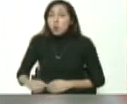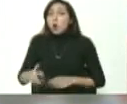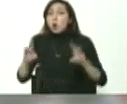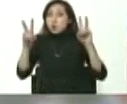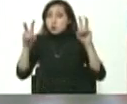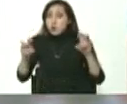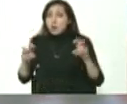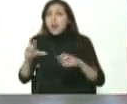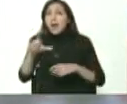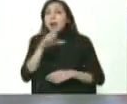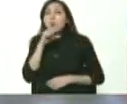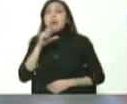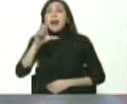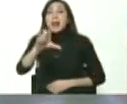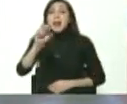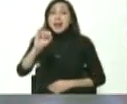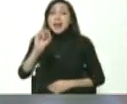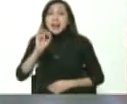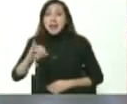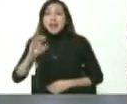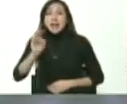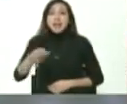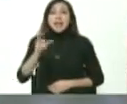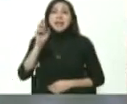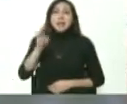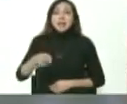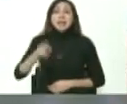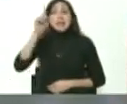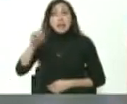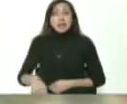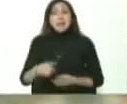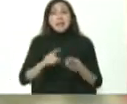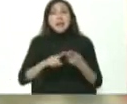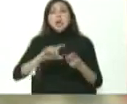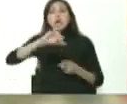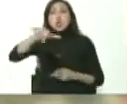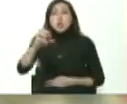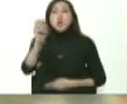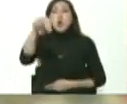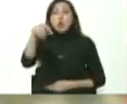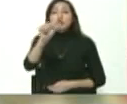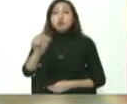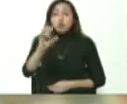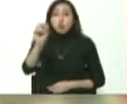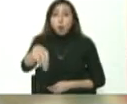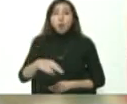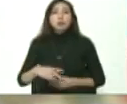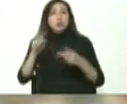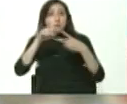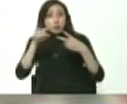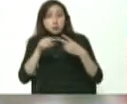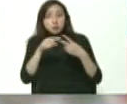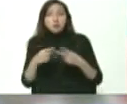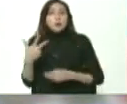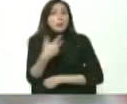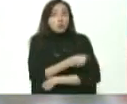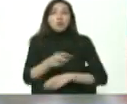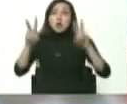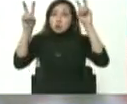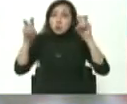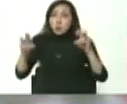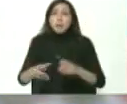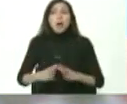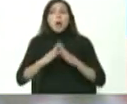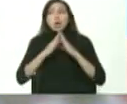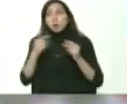vacuna Sputnik Light, y la vacuna Janssen, de Johnson & Johnson. Todas las demás vacunas son dos dosis o